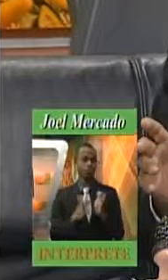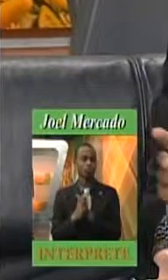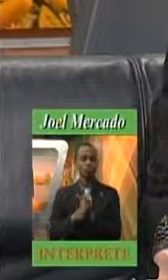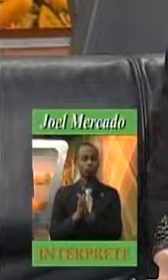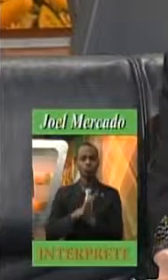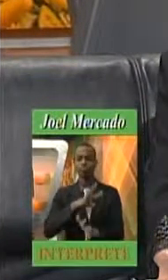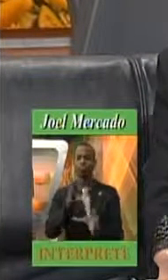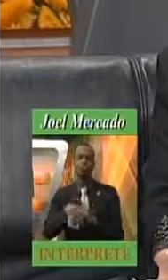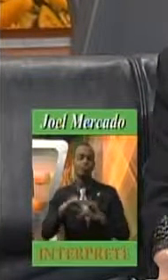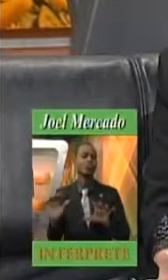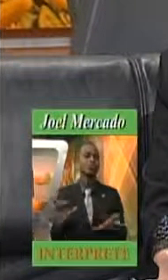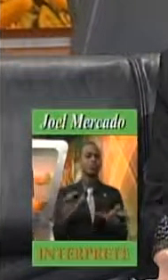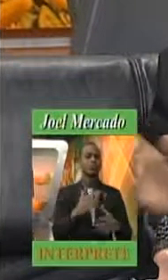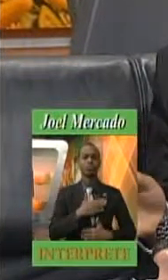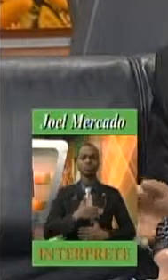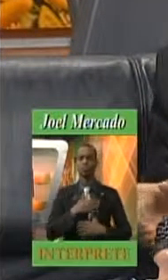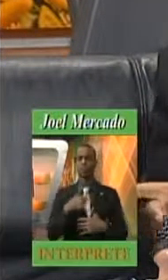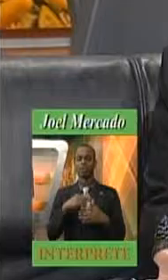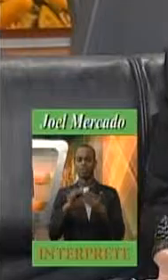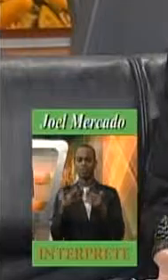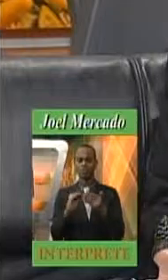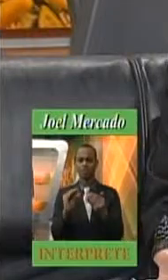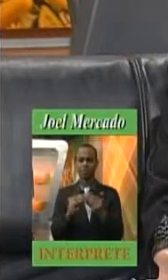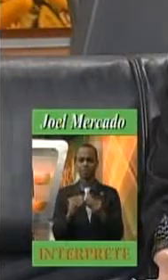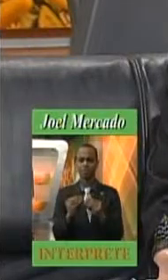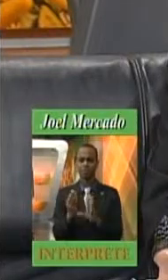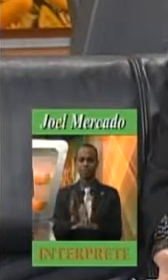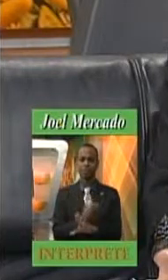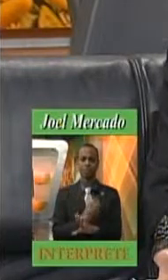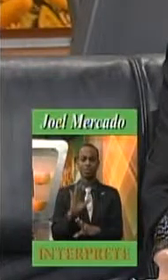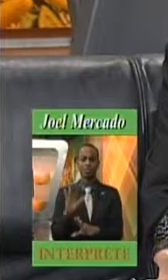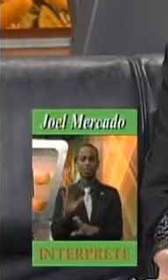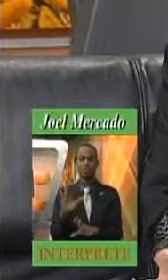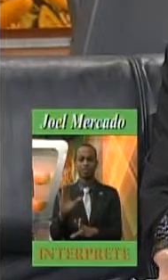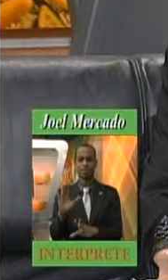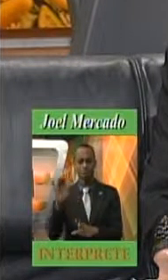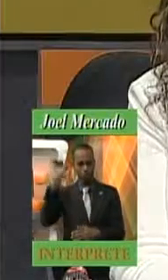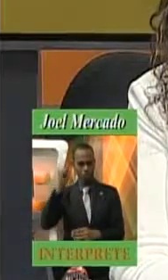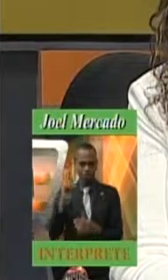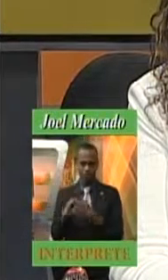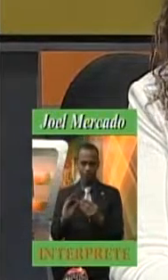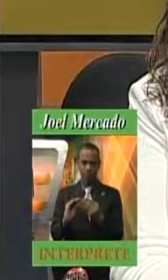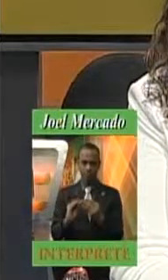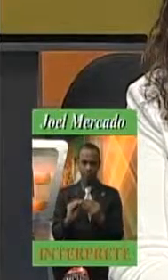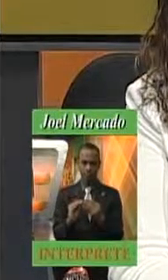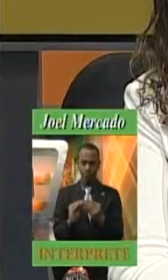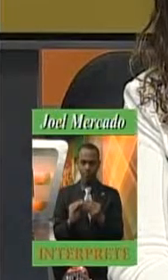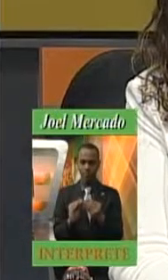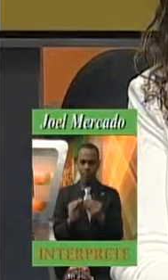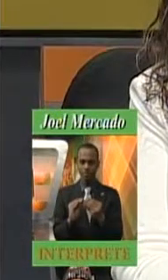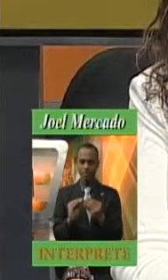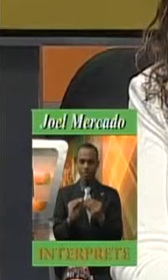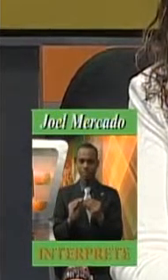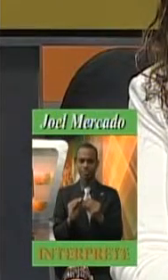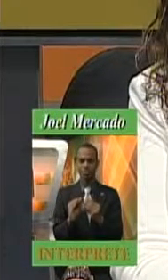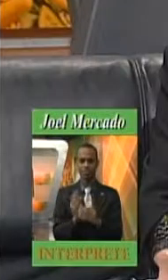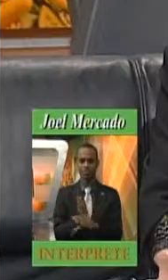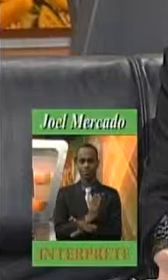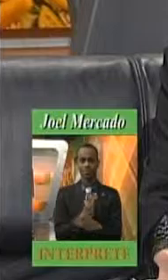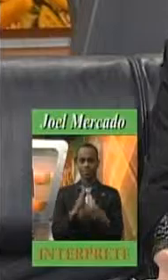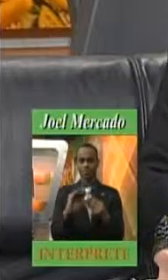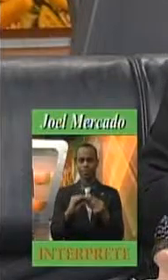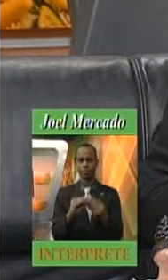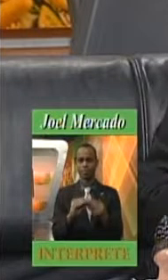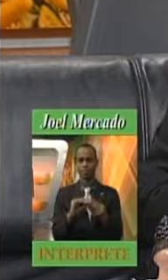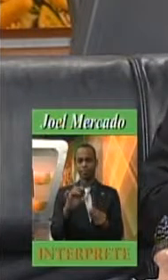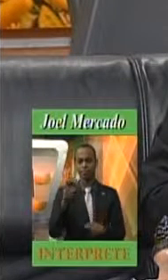territorio. Y lo voy a decir ahora antes que Antonella pueda desarrollar un poco.